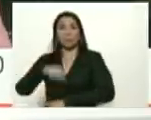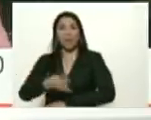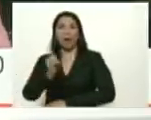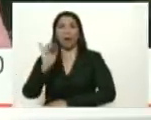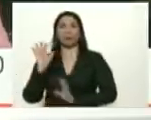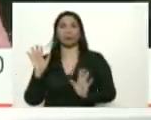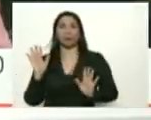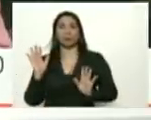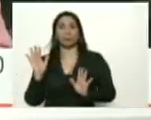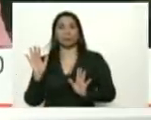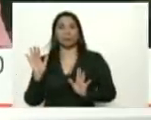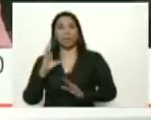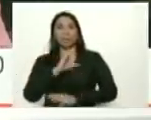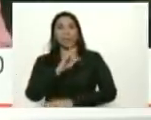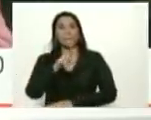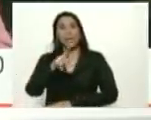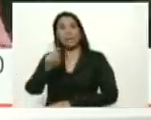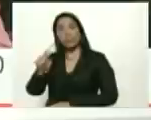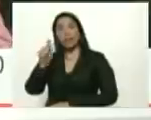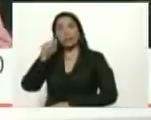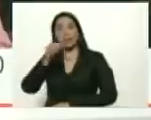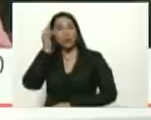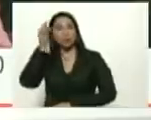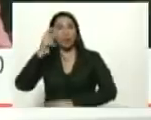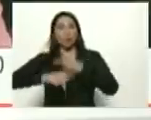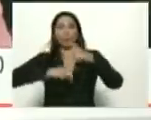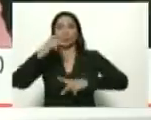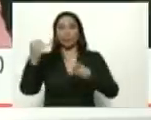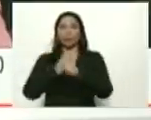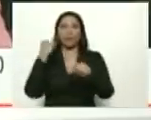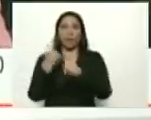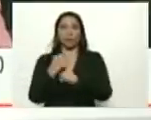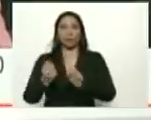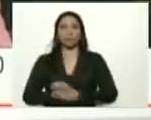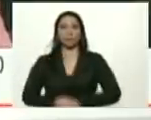Y por eso con los CPT, los Consejos Productivos de Trabajadores,